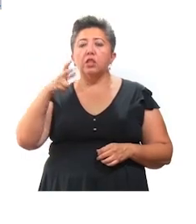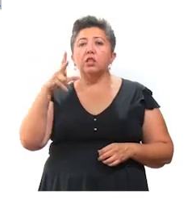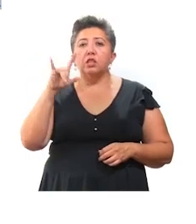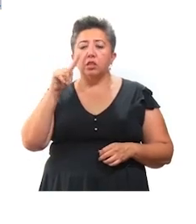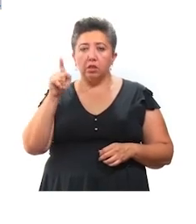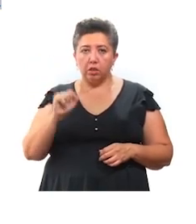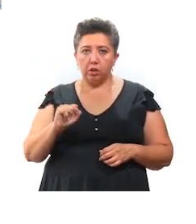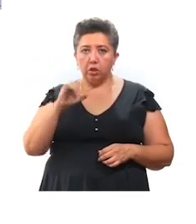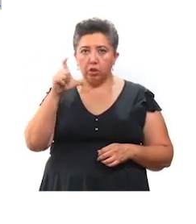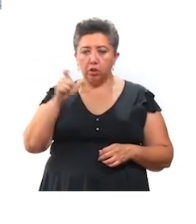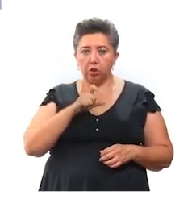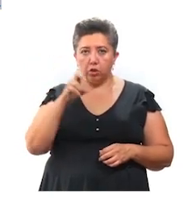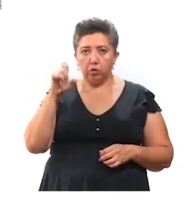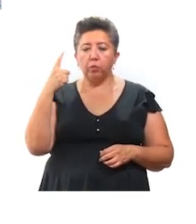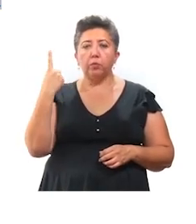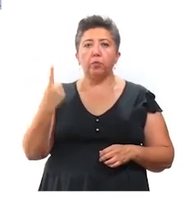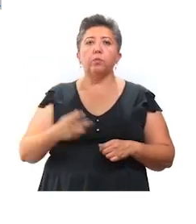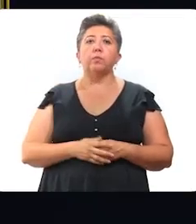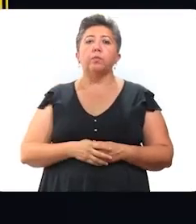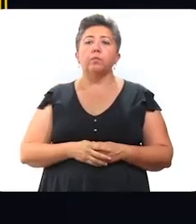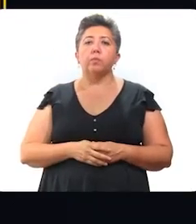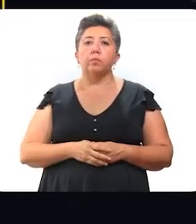Itzá y Xoclán Rejas 1.